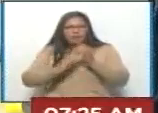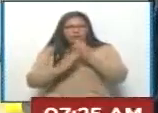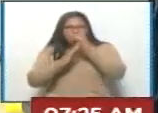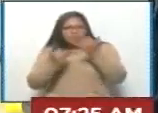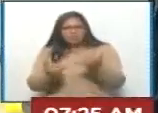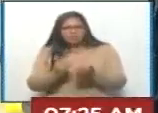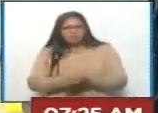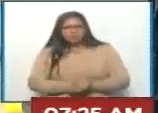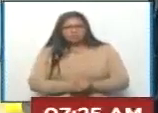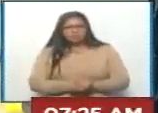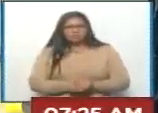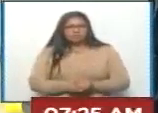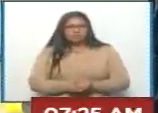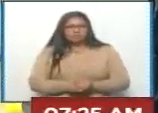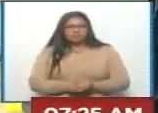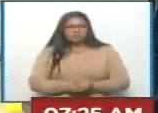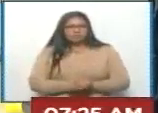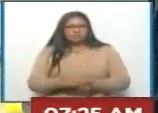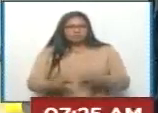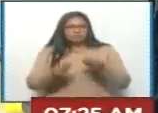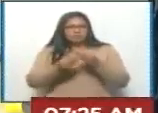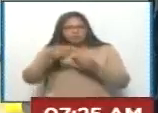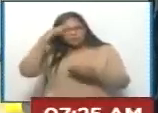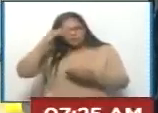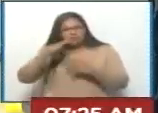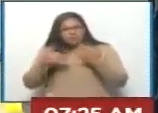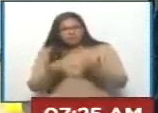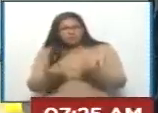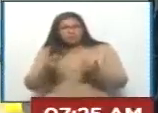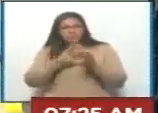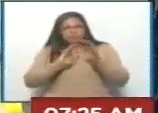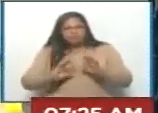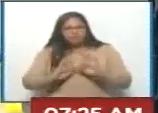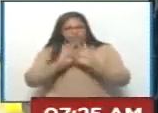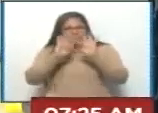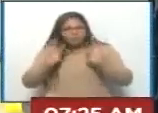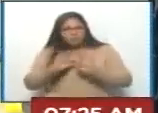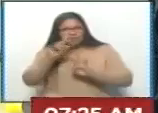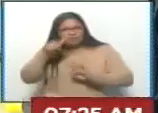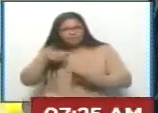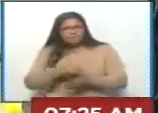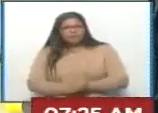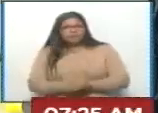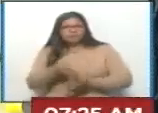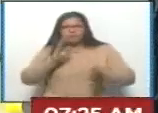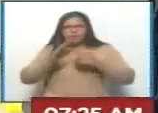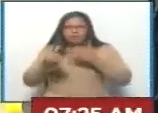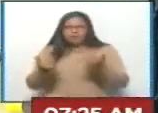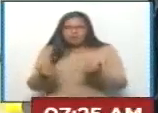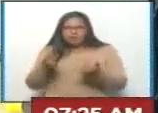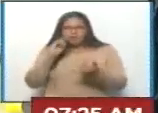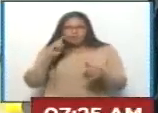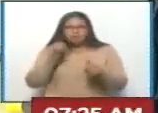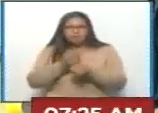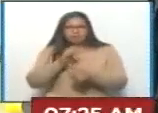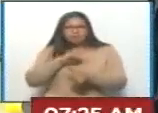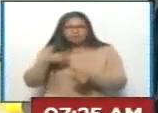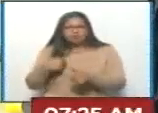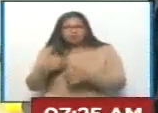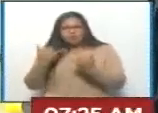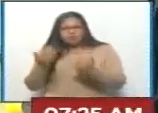por juntas militares, por dictadores militares, regímenes nauseabundos, en el caso nuestro Pérez